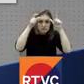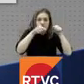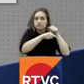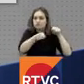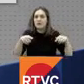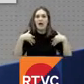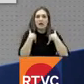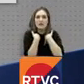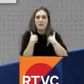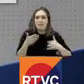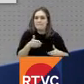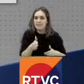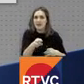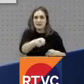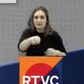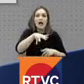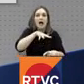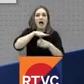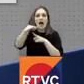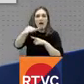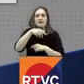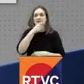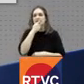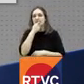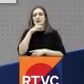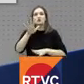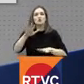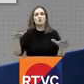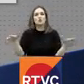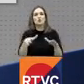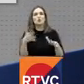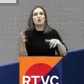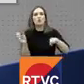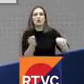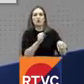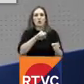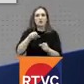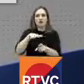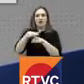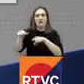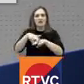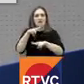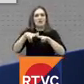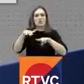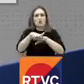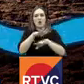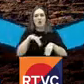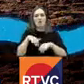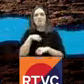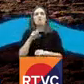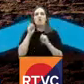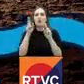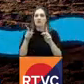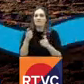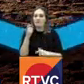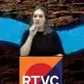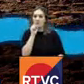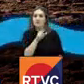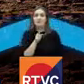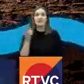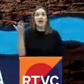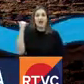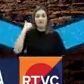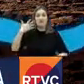la comunidad étnica perteneciente a Afro-Wilches, al igual que el impacto ambiental por la realización de los proyectos. Ecopetrol había